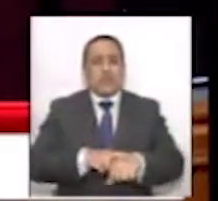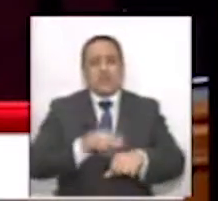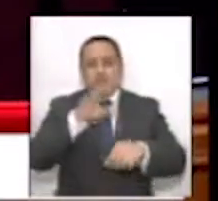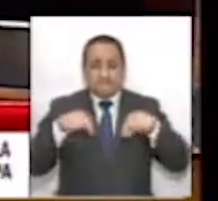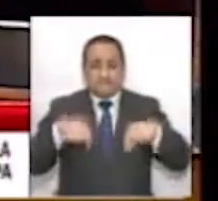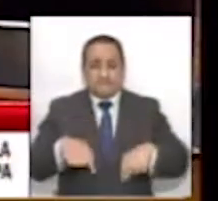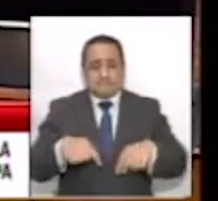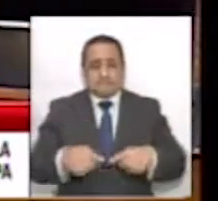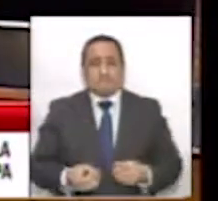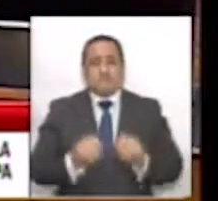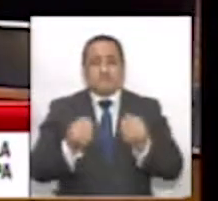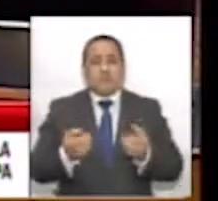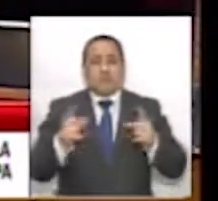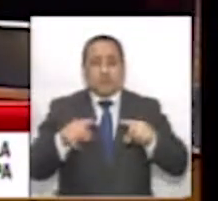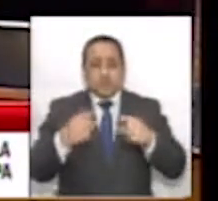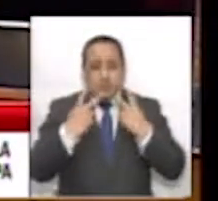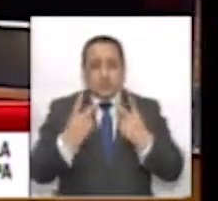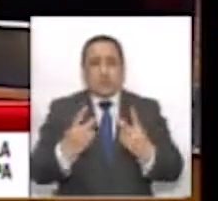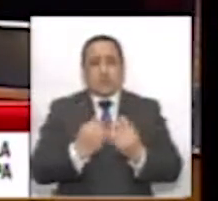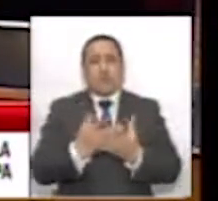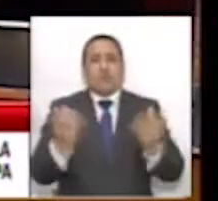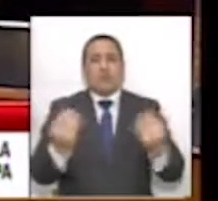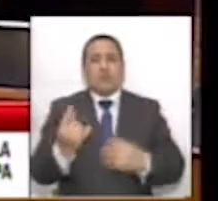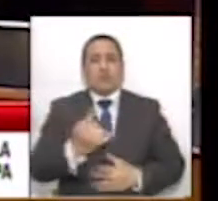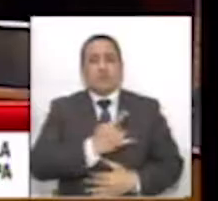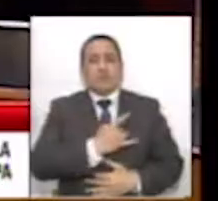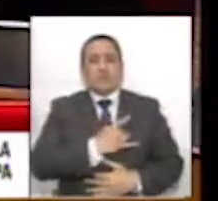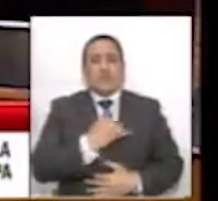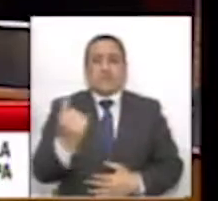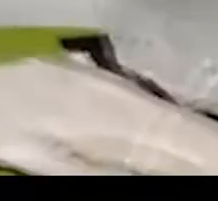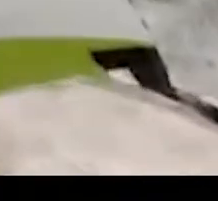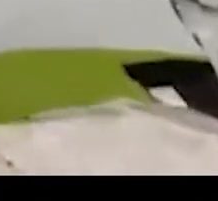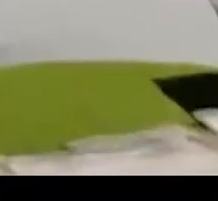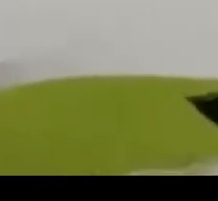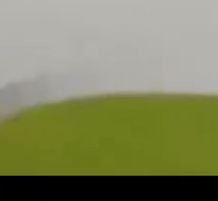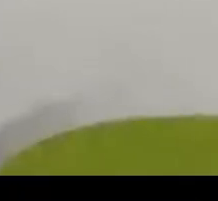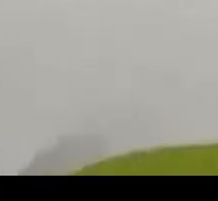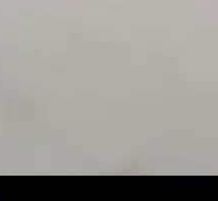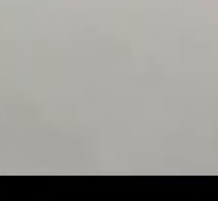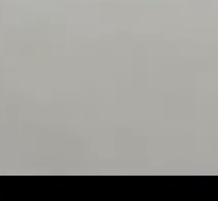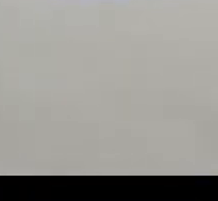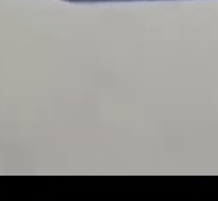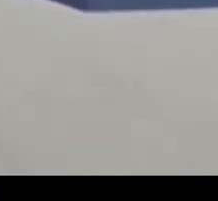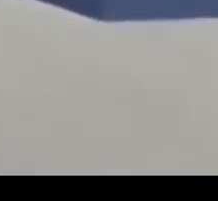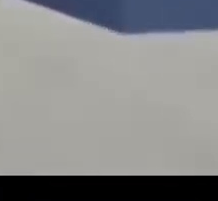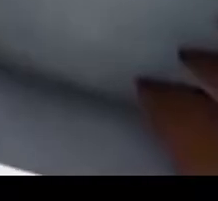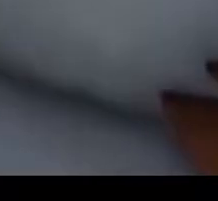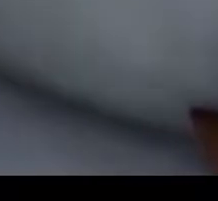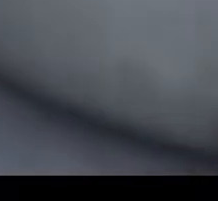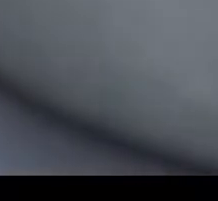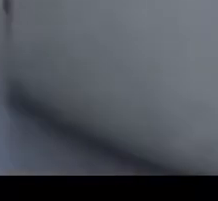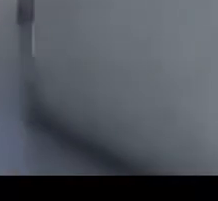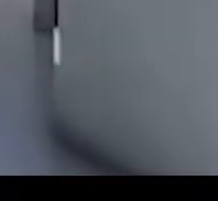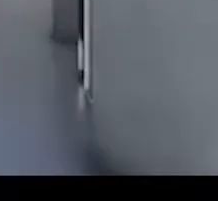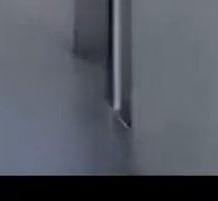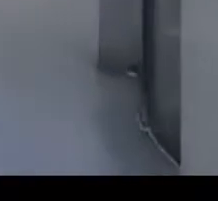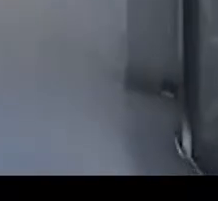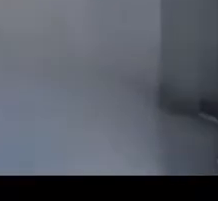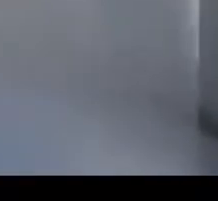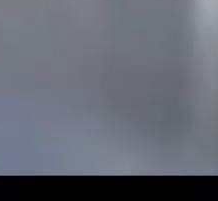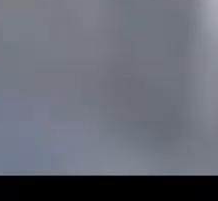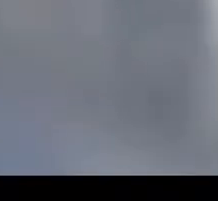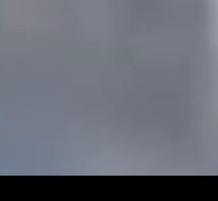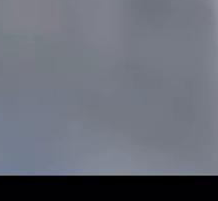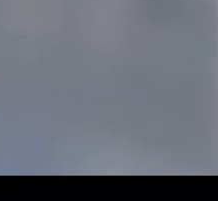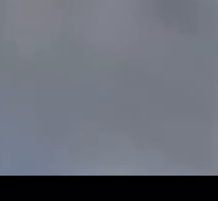Perú. Al ver lo que estaba haciendo la Universidad Nacional de San Agustín en Arequipa, nos encontramos con un ejemplo